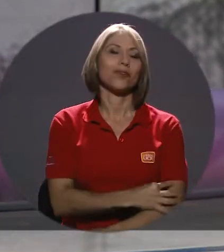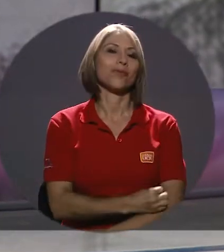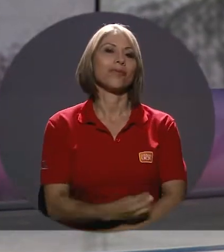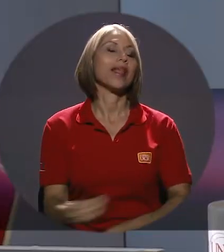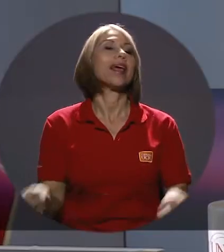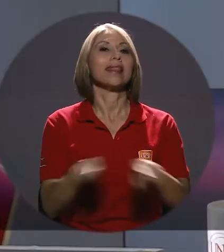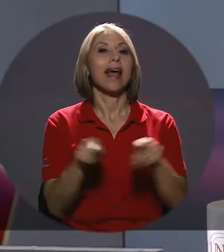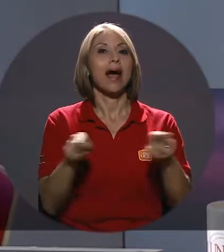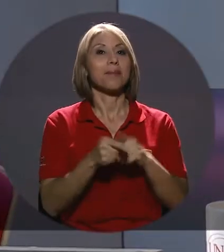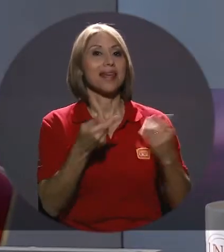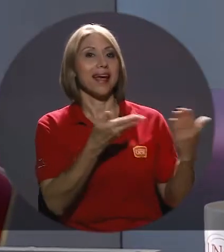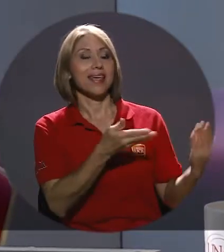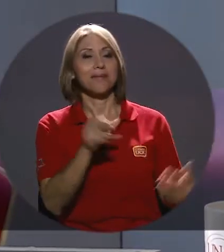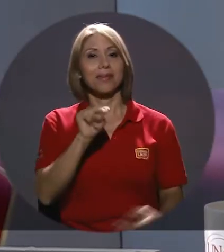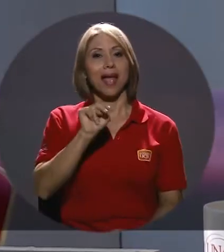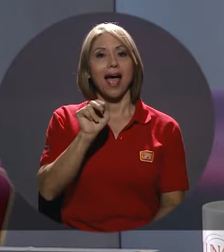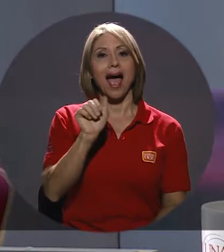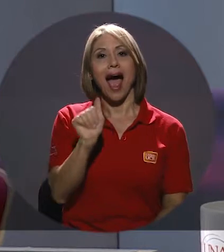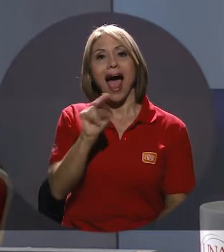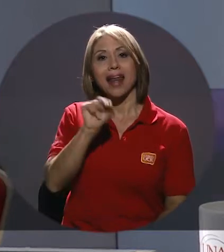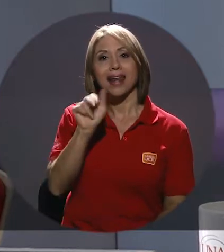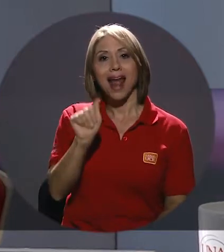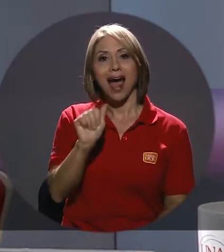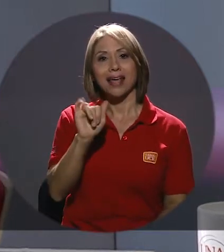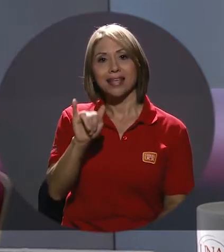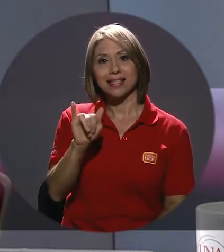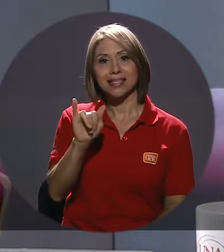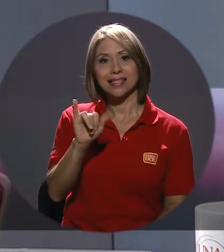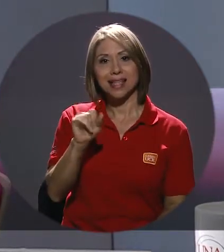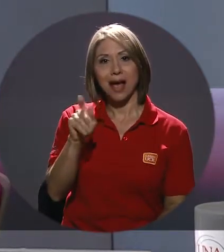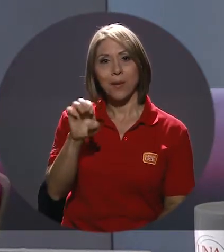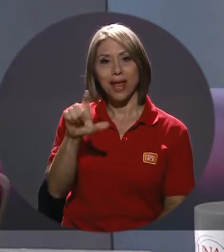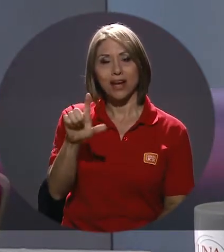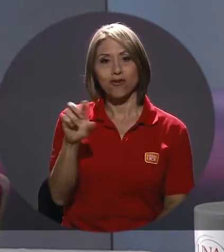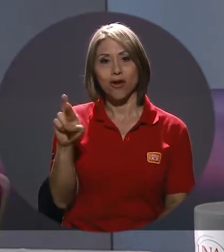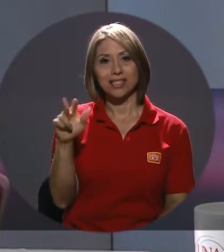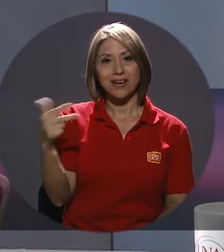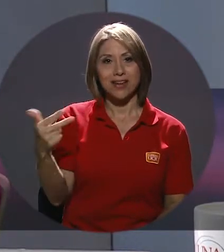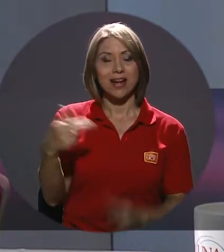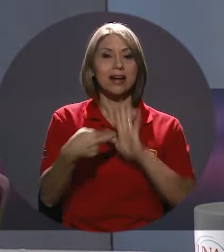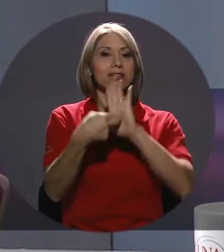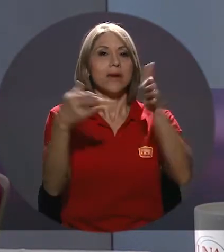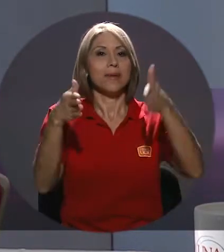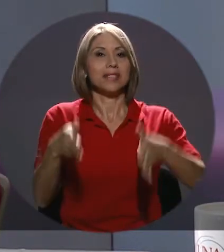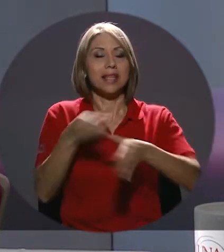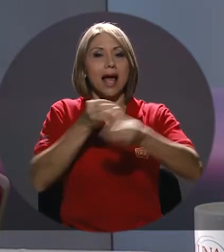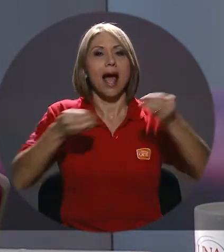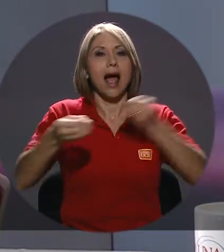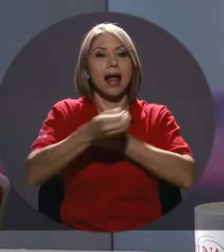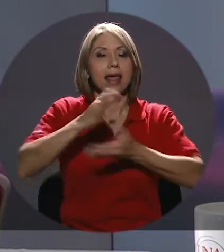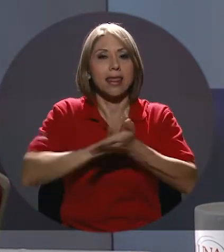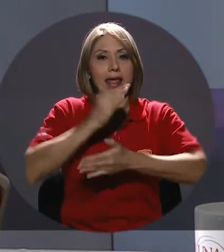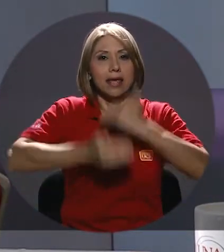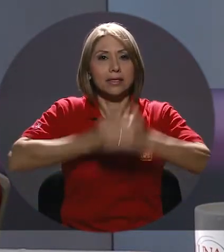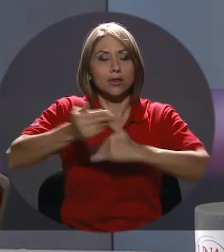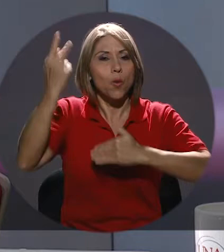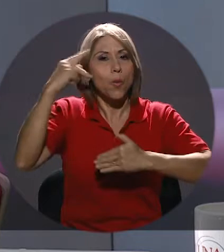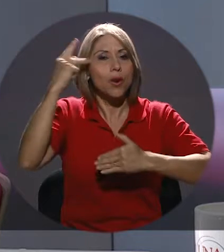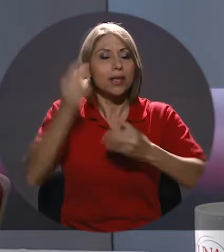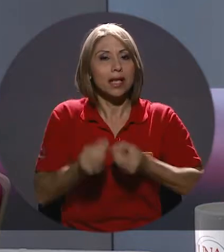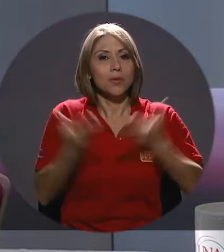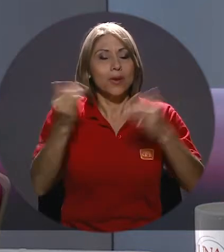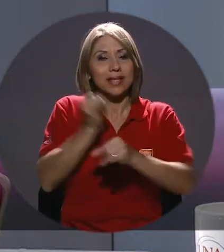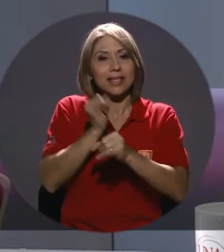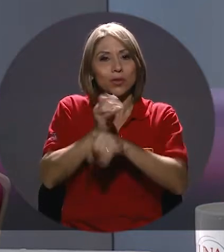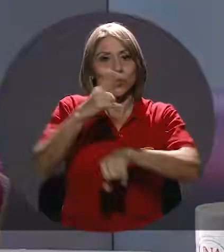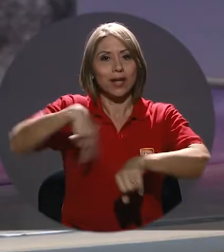invitación. También está con nosotros Ana Isabel Rojas Chavarría, quien representa el área de gestión de políticas públicas del Instituto Nacional